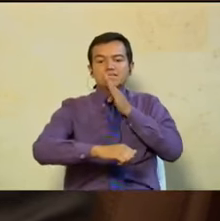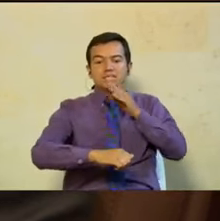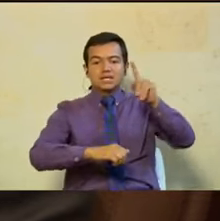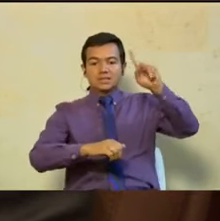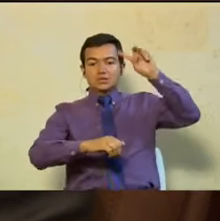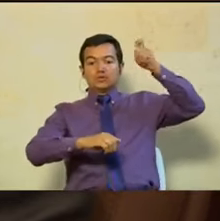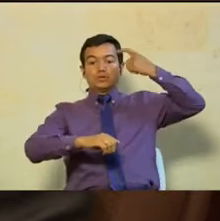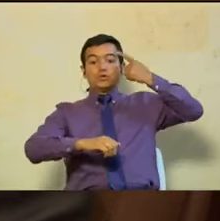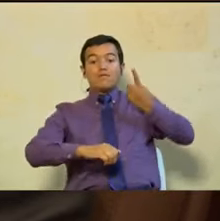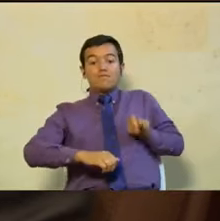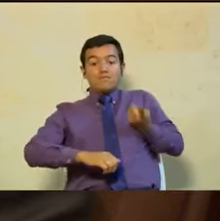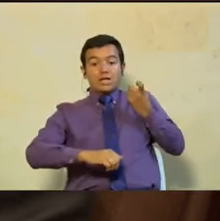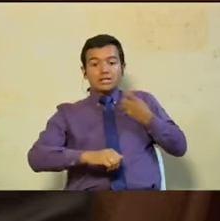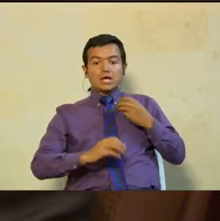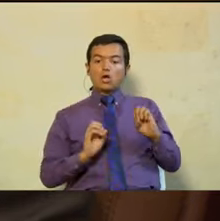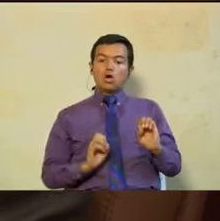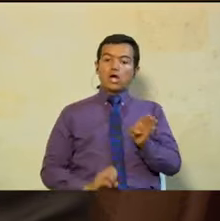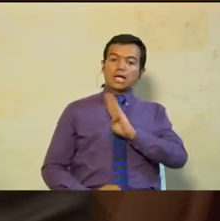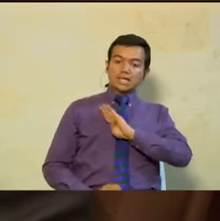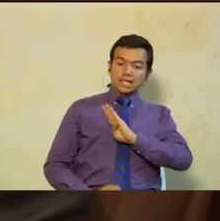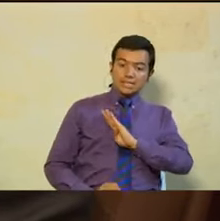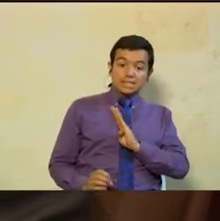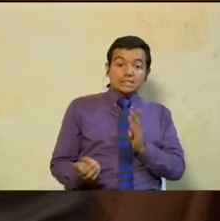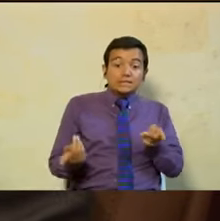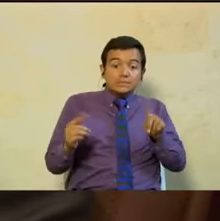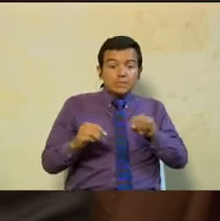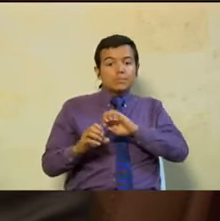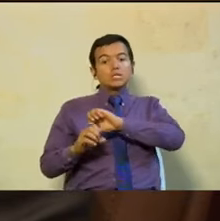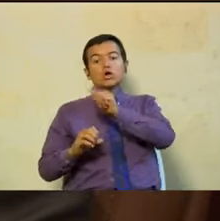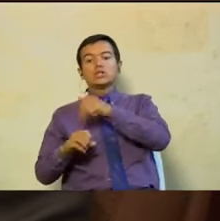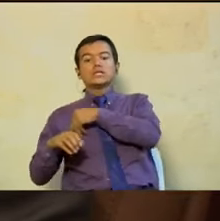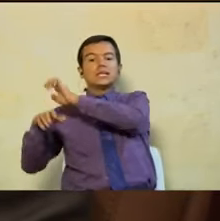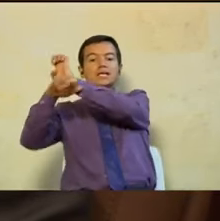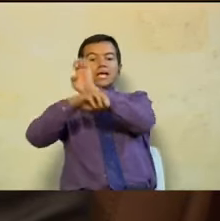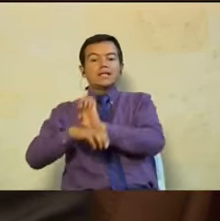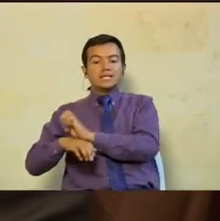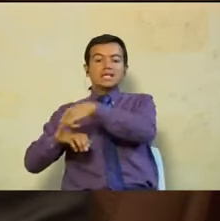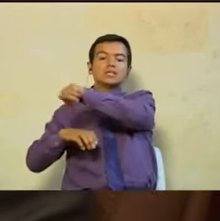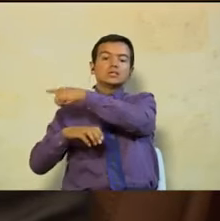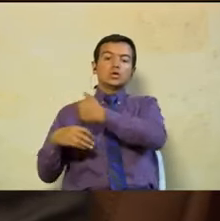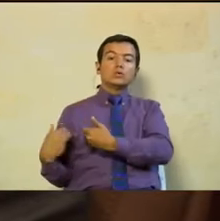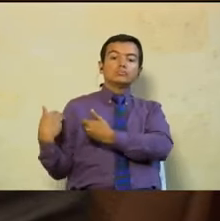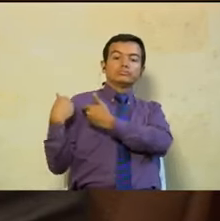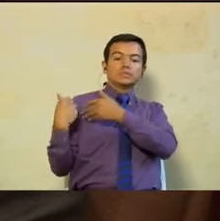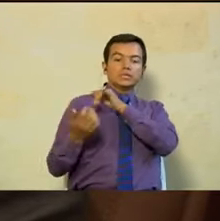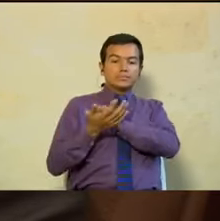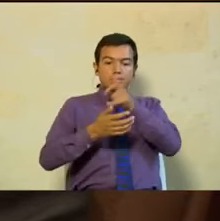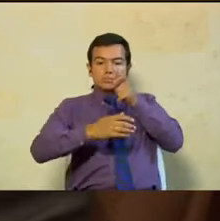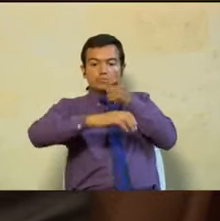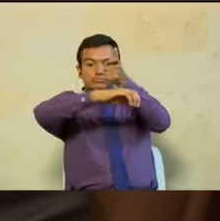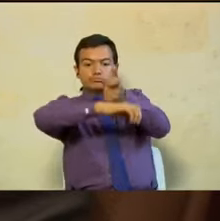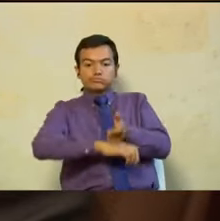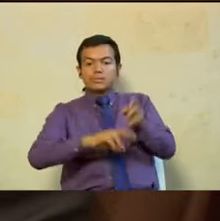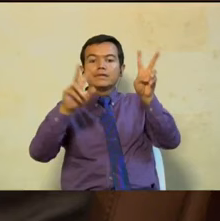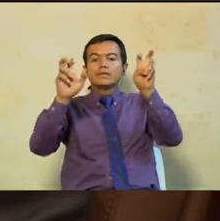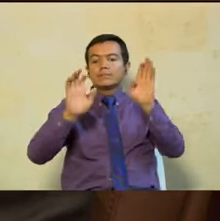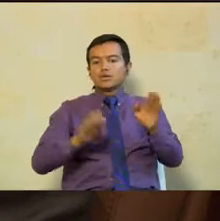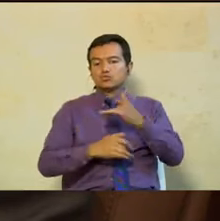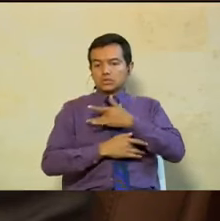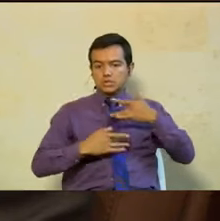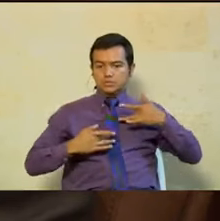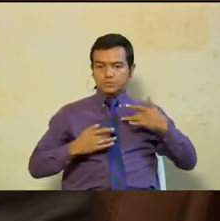Nacional de las alcaldías y de todas las entidades que tienen que ver con este tipo de de de temas por